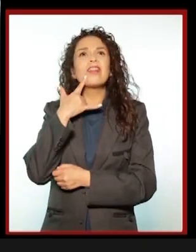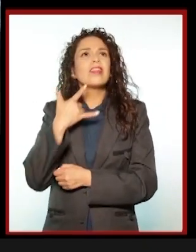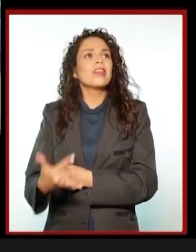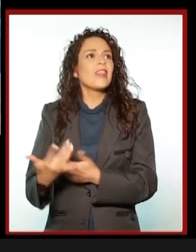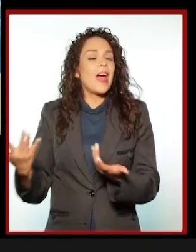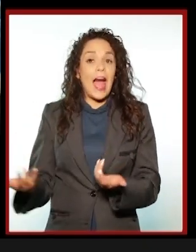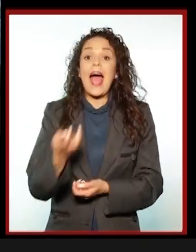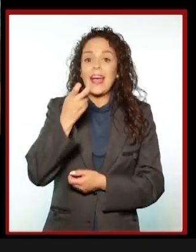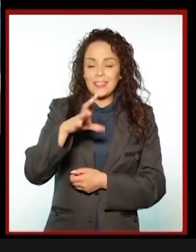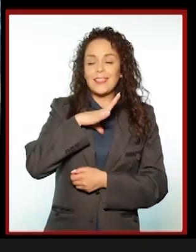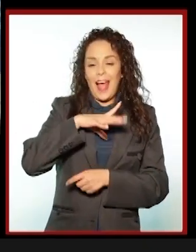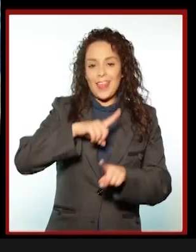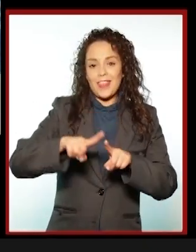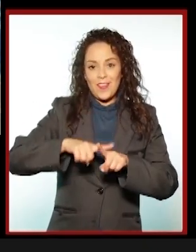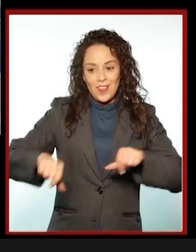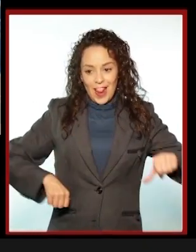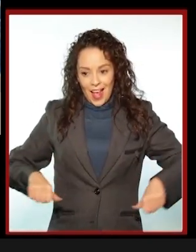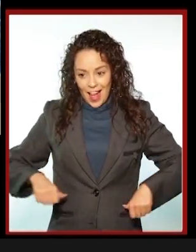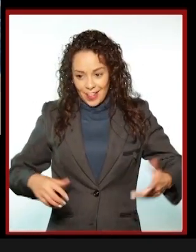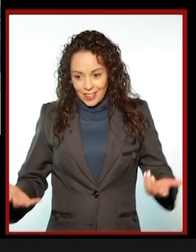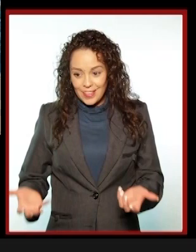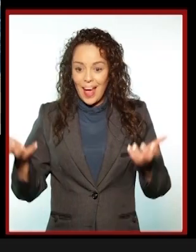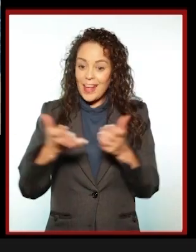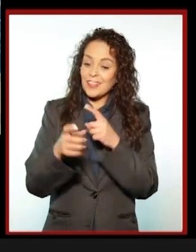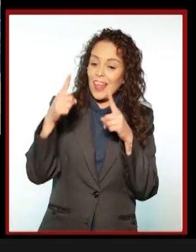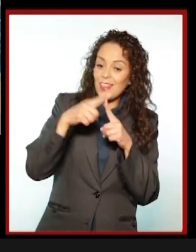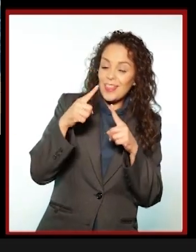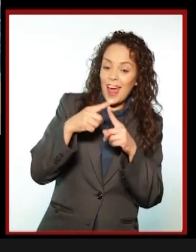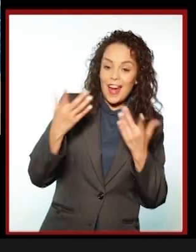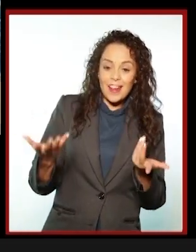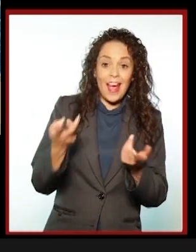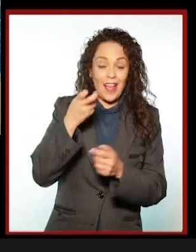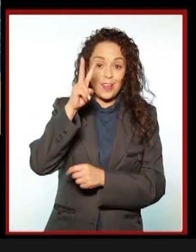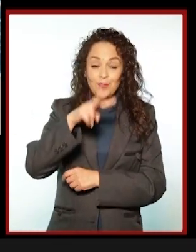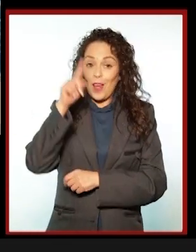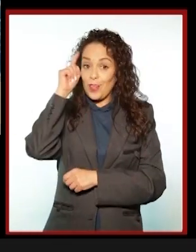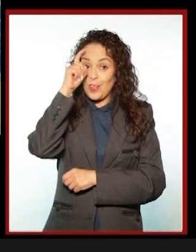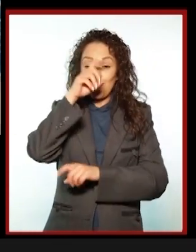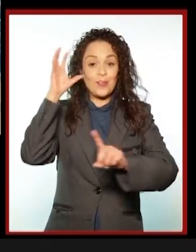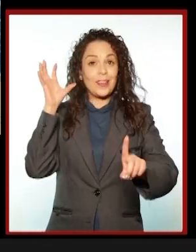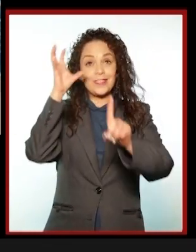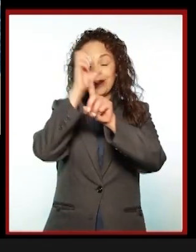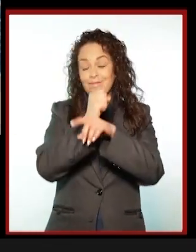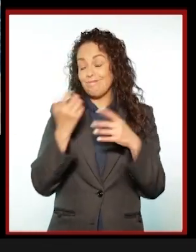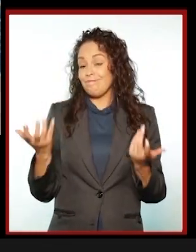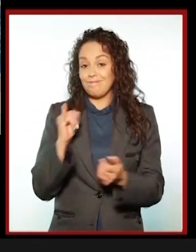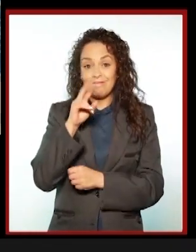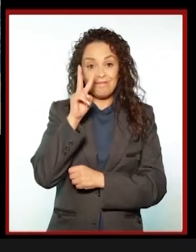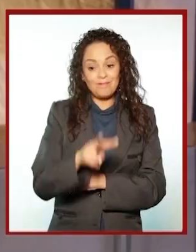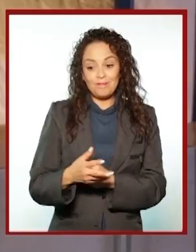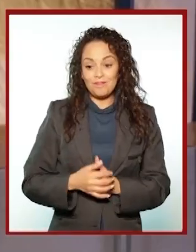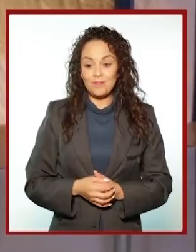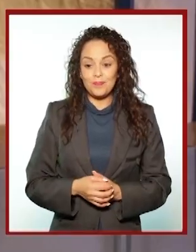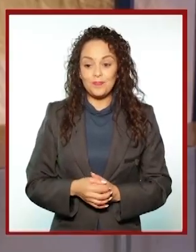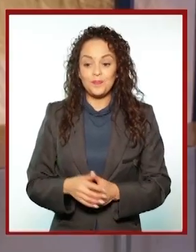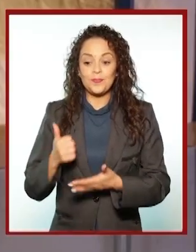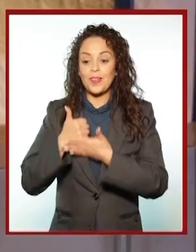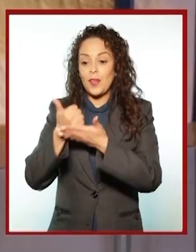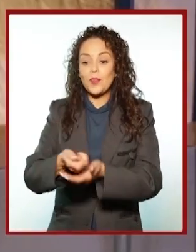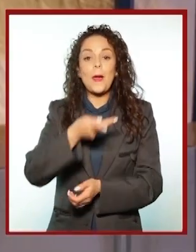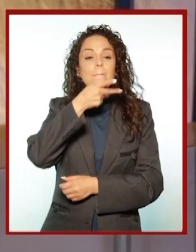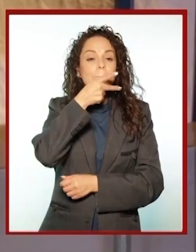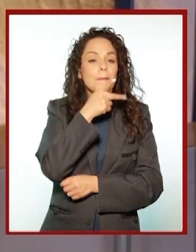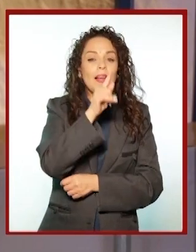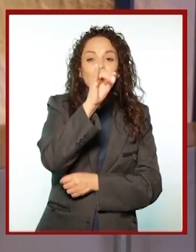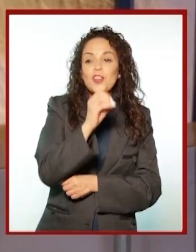¿cómo lo entretenemos? Bueno, pues tenemos actividades, hacer la tarea, ¿no? Ahora que es todo un reto, Claro. pues saludamos a los